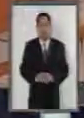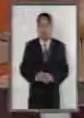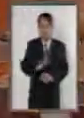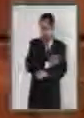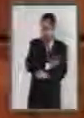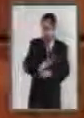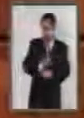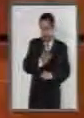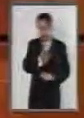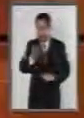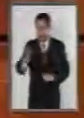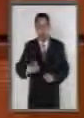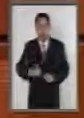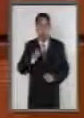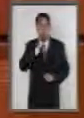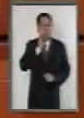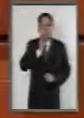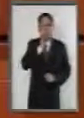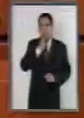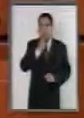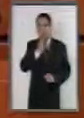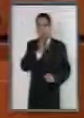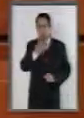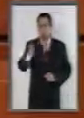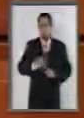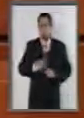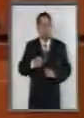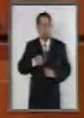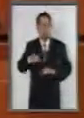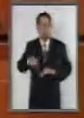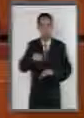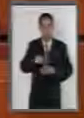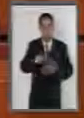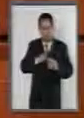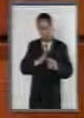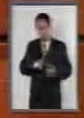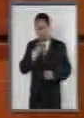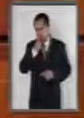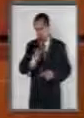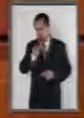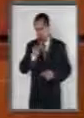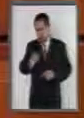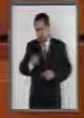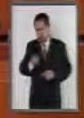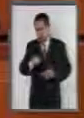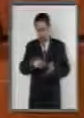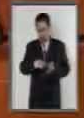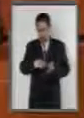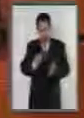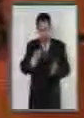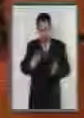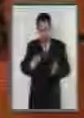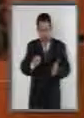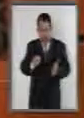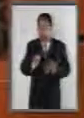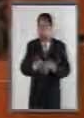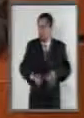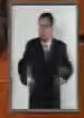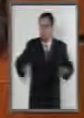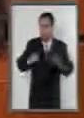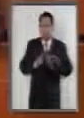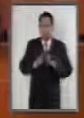Compañeras y compañeros senadores, vengo a hablar a favor de este tan importante dictamen que el